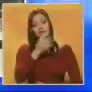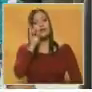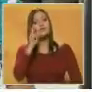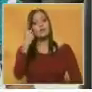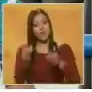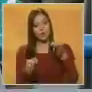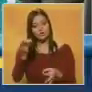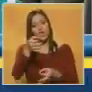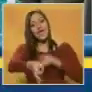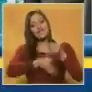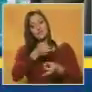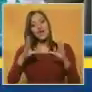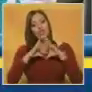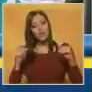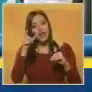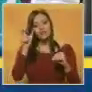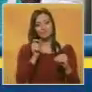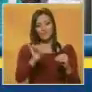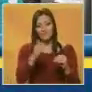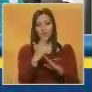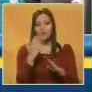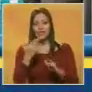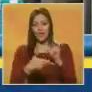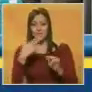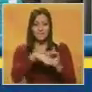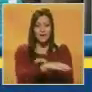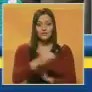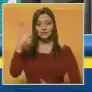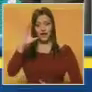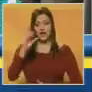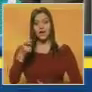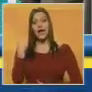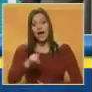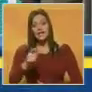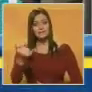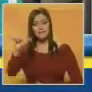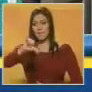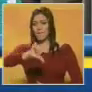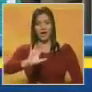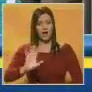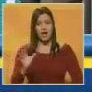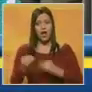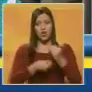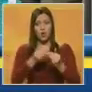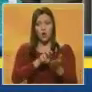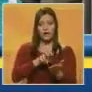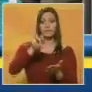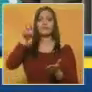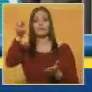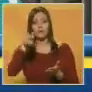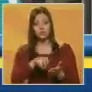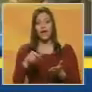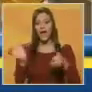Primero Justicia aseguró que todas las estaciones de metro de la ciudad de Caracas presentan deficiencias en las escaleras mecánicas, el